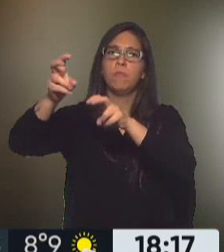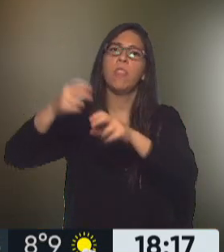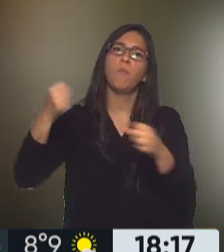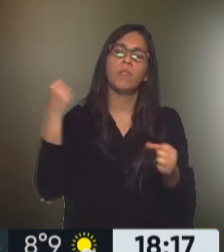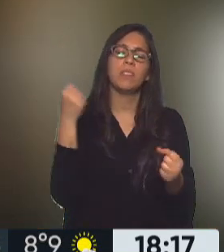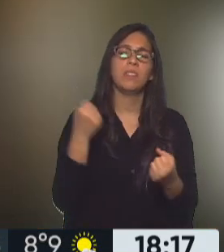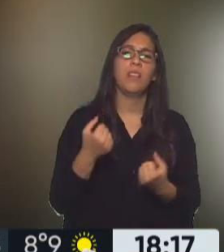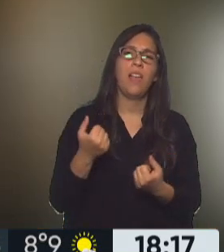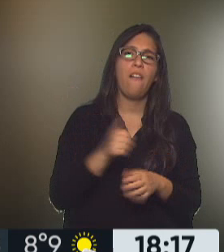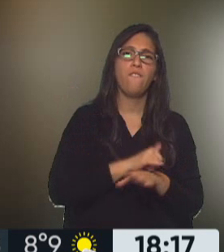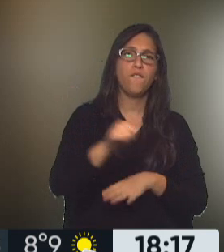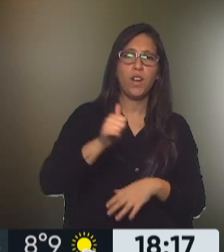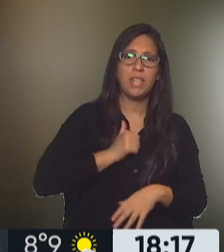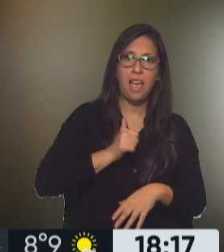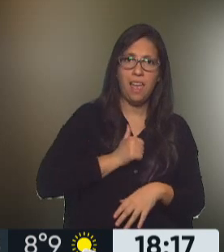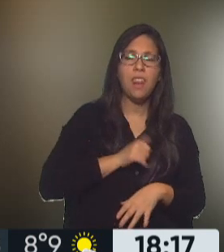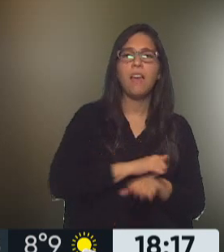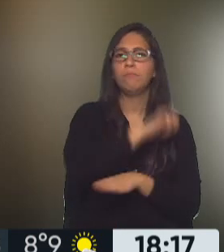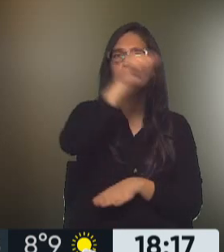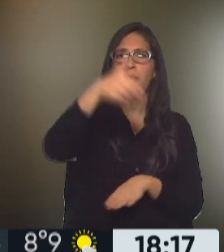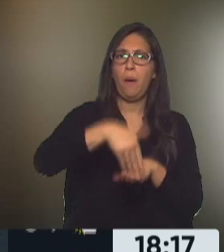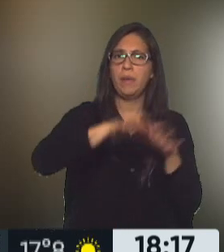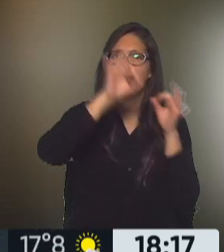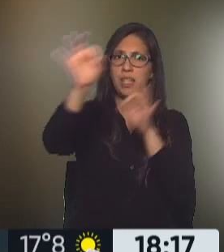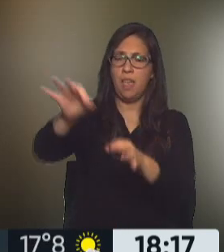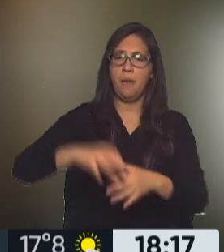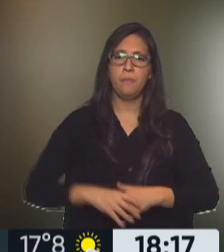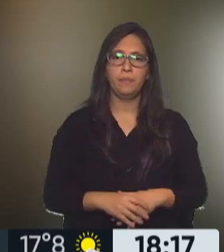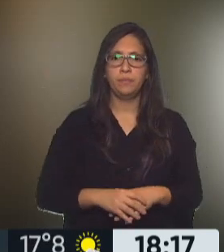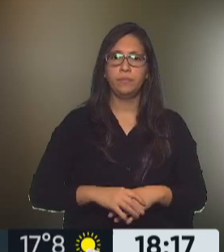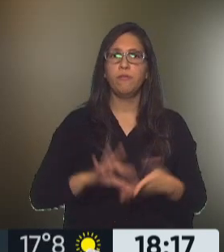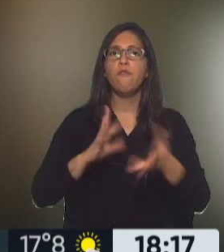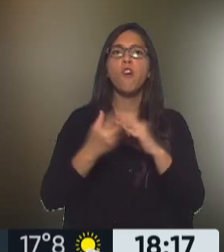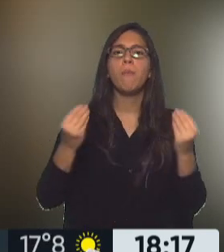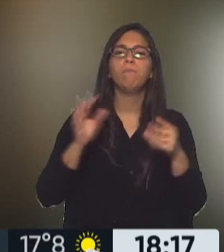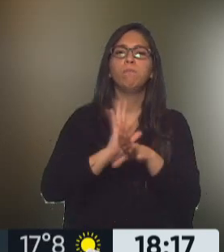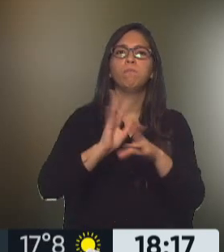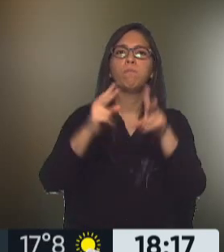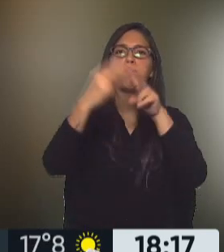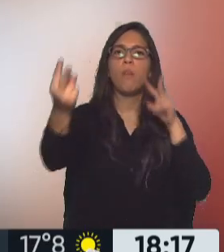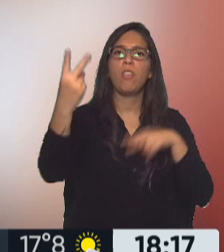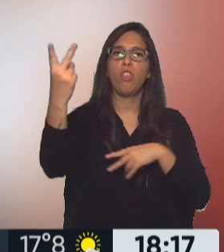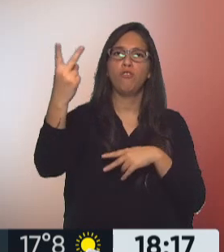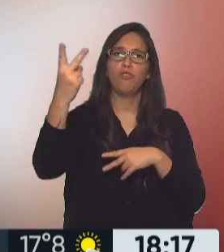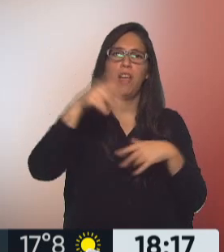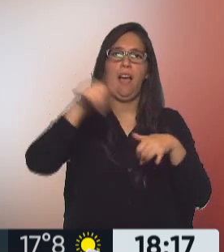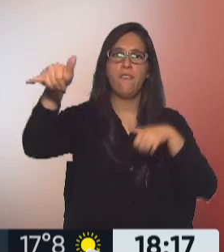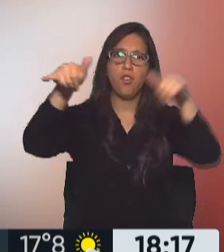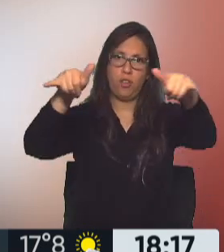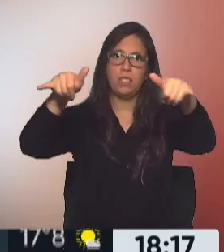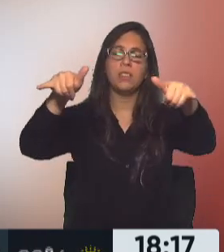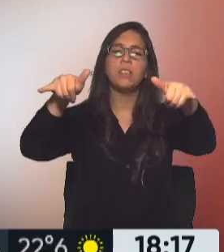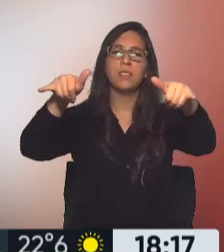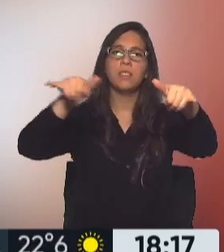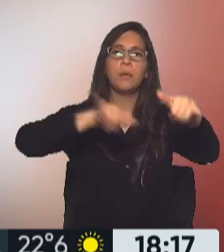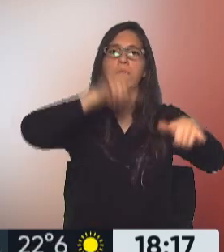Aérea, que también está llegando en algunas horas. La operación es un puente aéreo con dos aviones, el Hércules y el Boeing, que